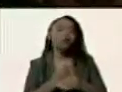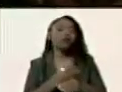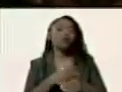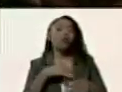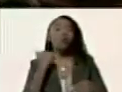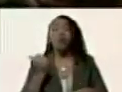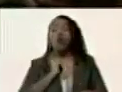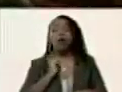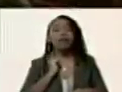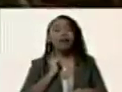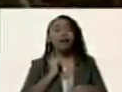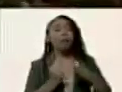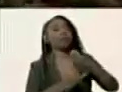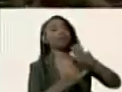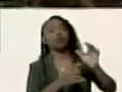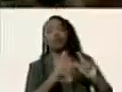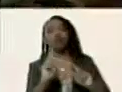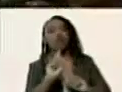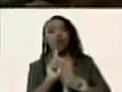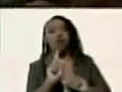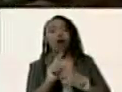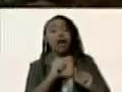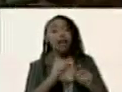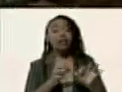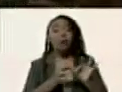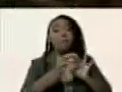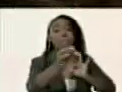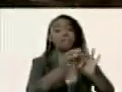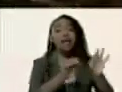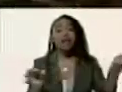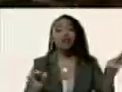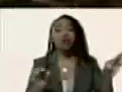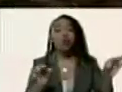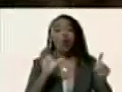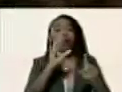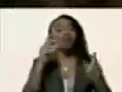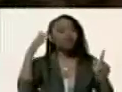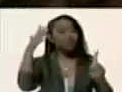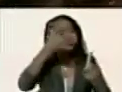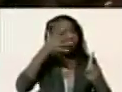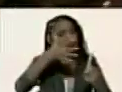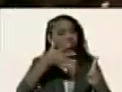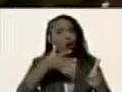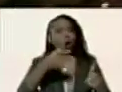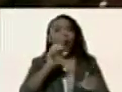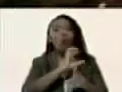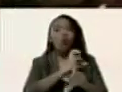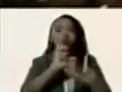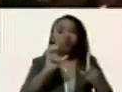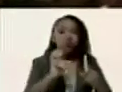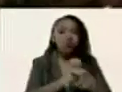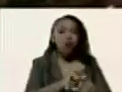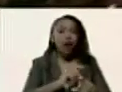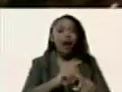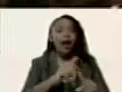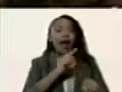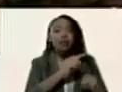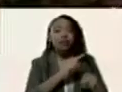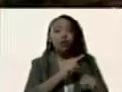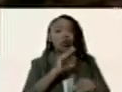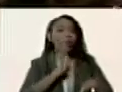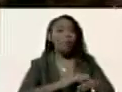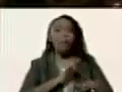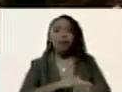cualquiera. Son instalaciones y metros cuadrados dedicados a la cultura, cosa que no sucede todos los